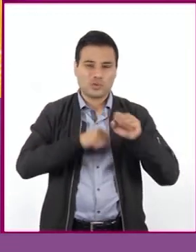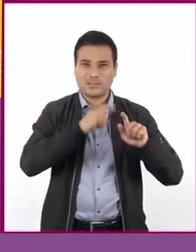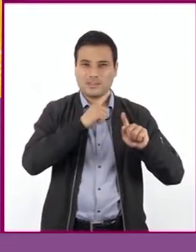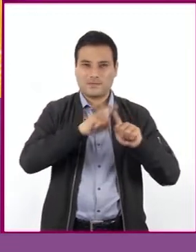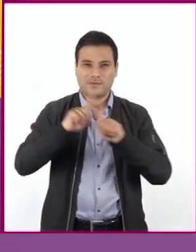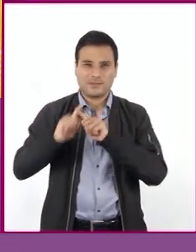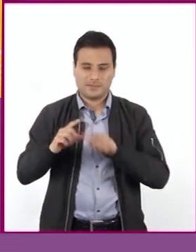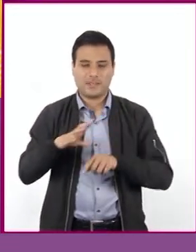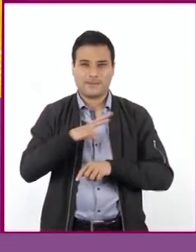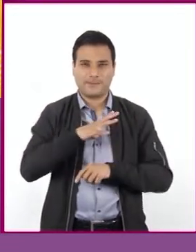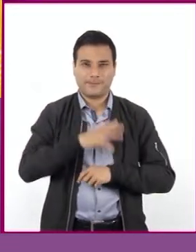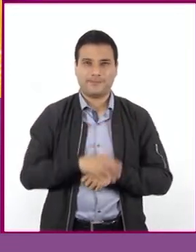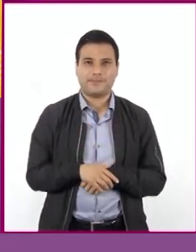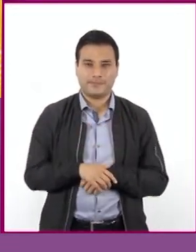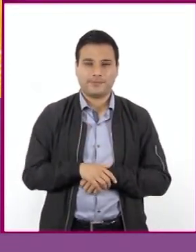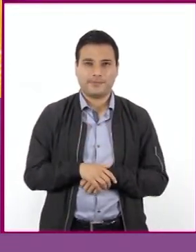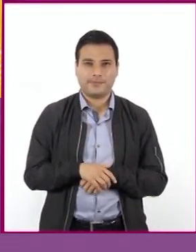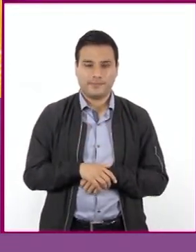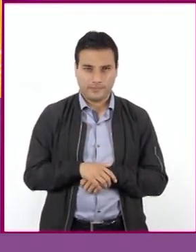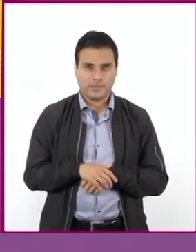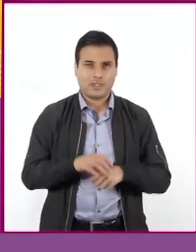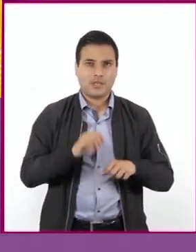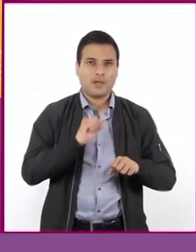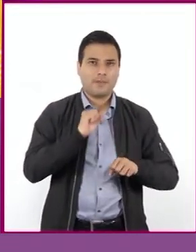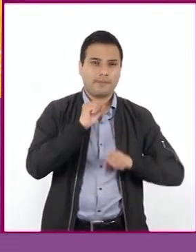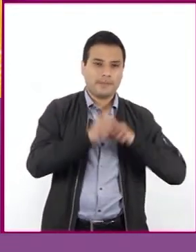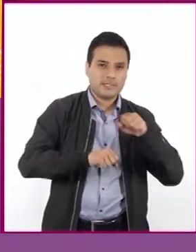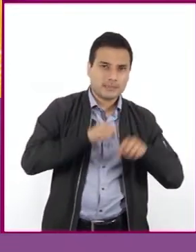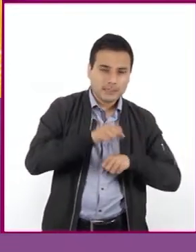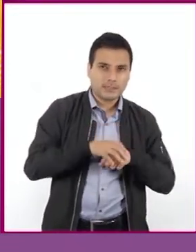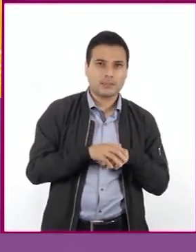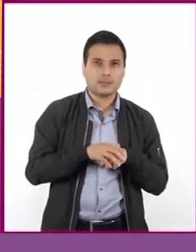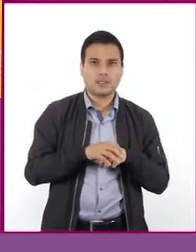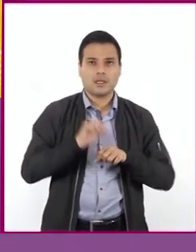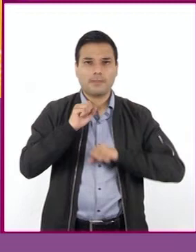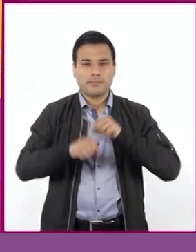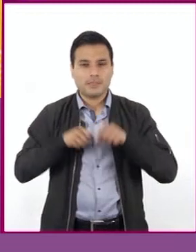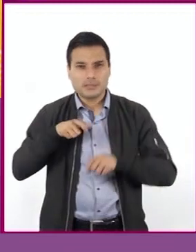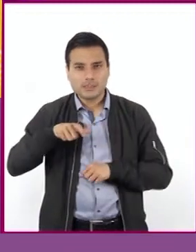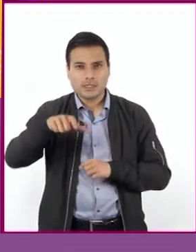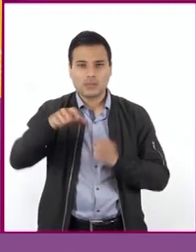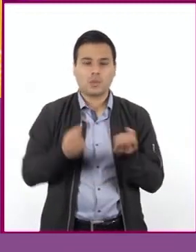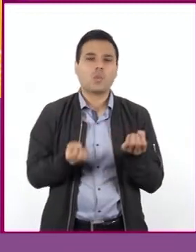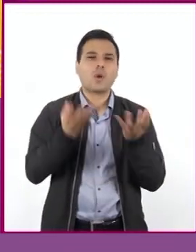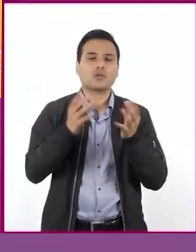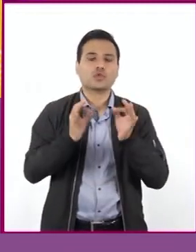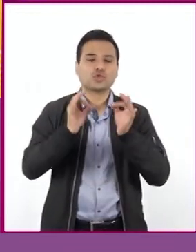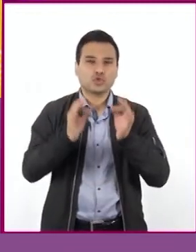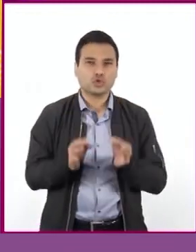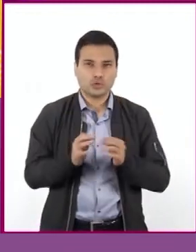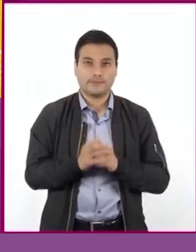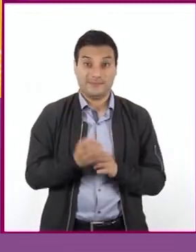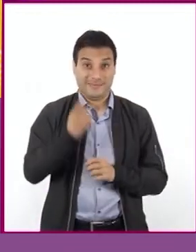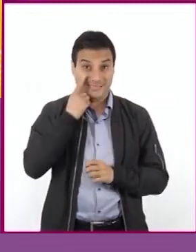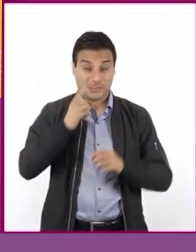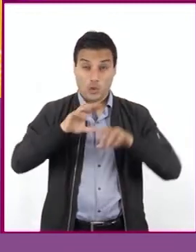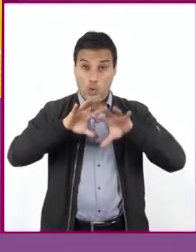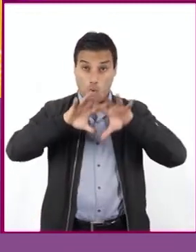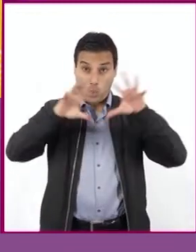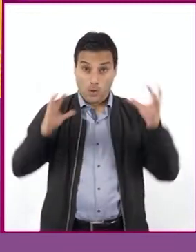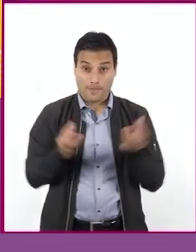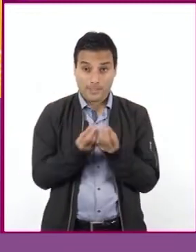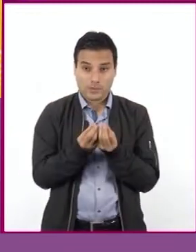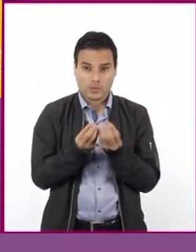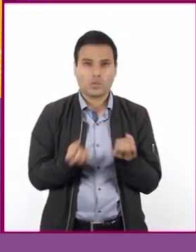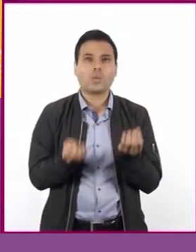como triciclos. ¿Cuántas bicicletas y cuántos triciclos tiene Mariván si entre todos suman un